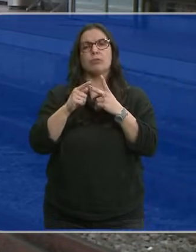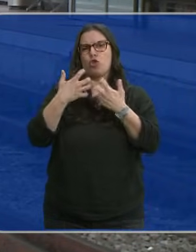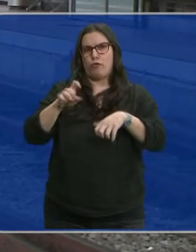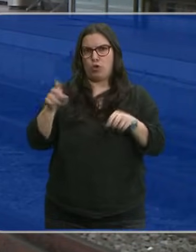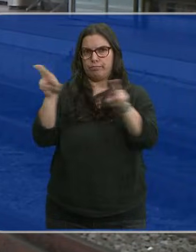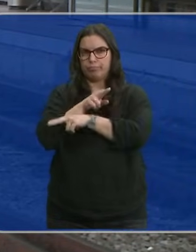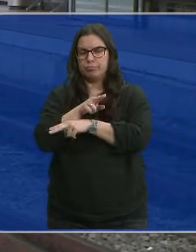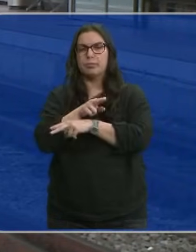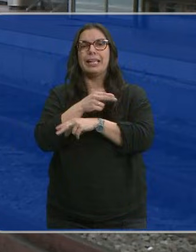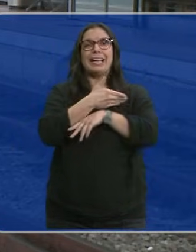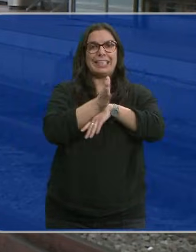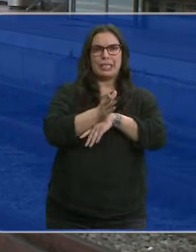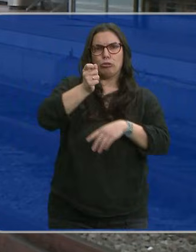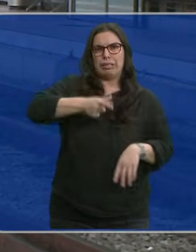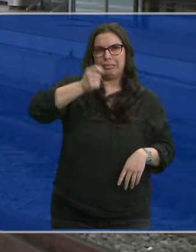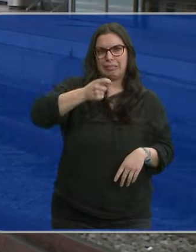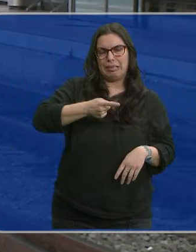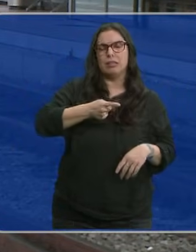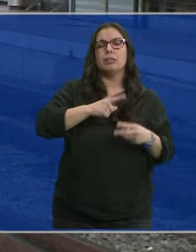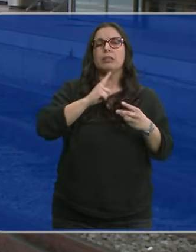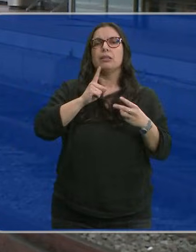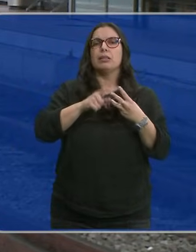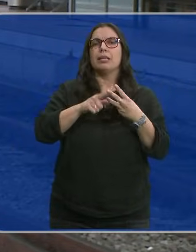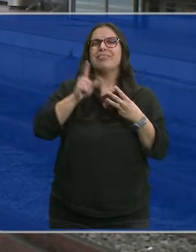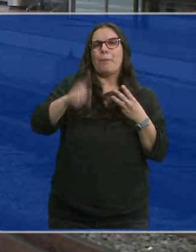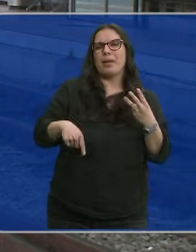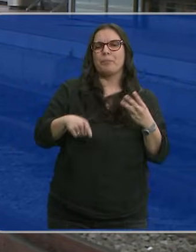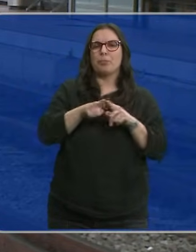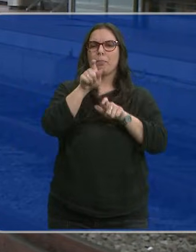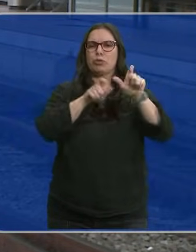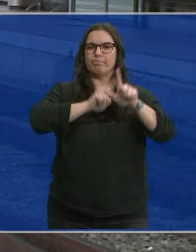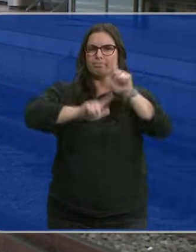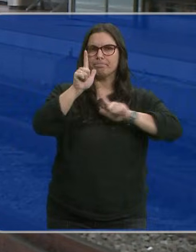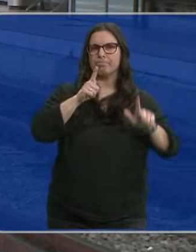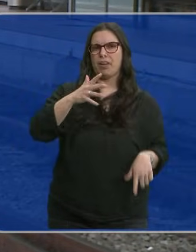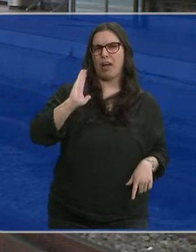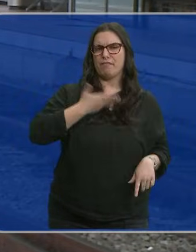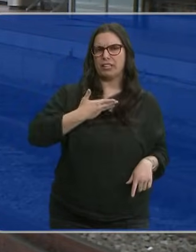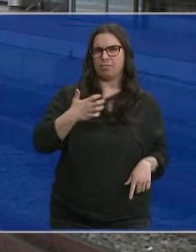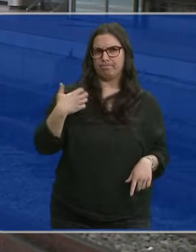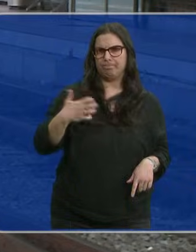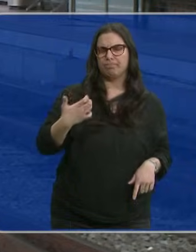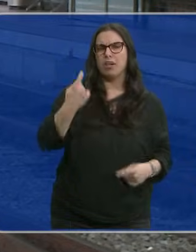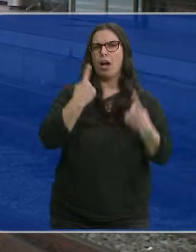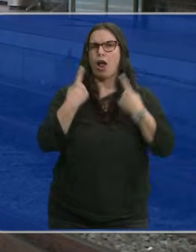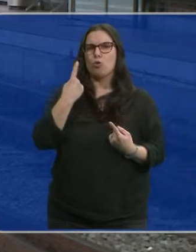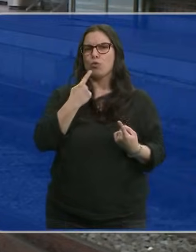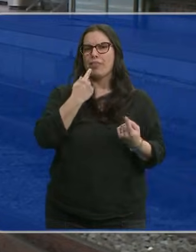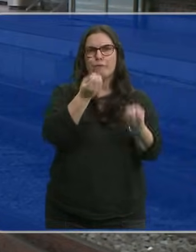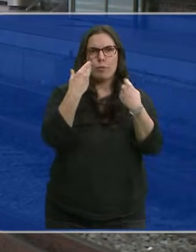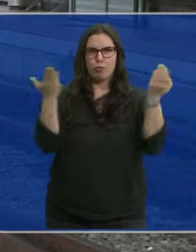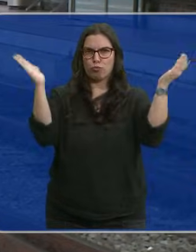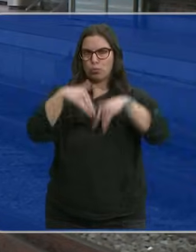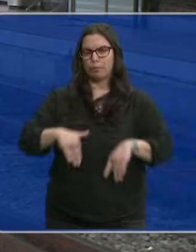han funcionado. Los retrasos se siguen acumulando y además hay malestar entre los viajeros afectados. Muchos se quejan de falta de